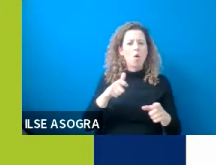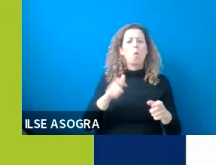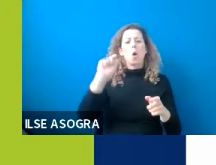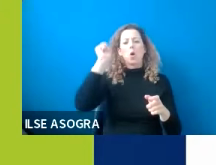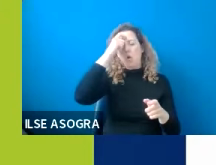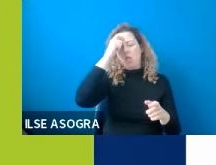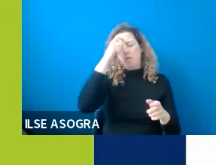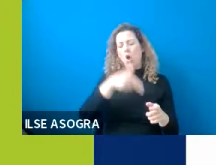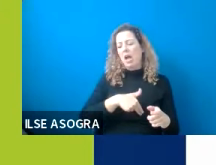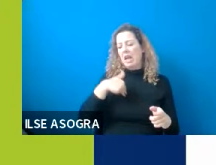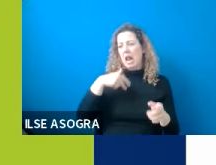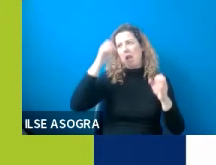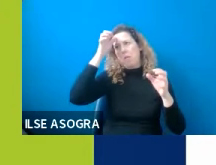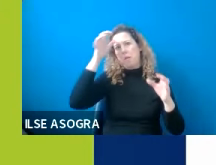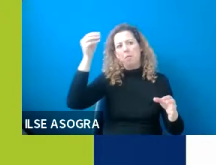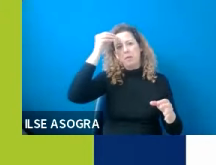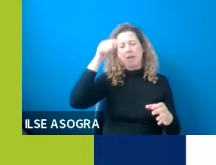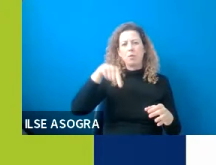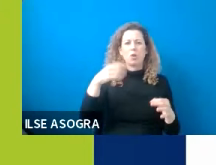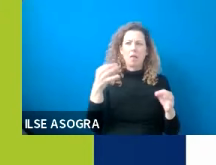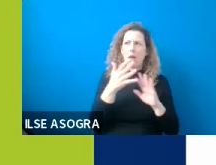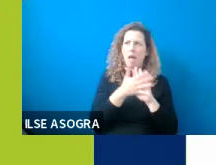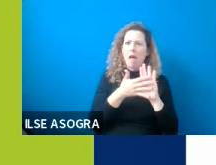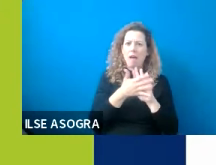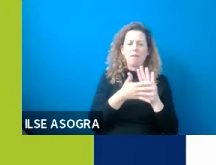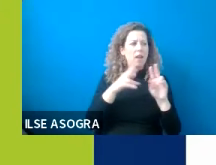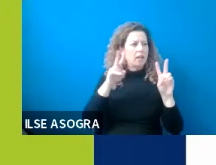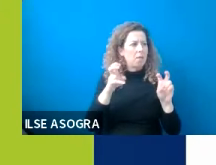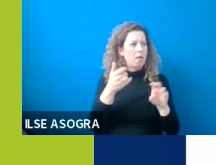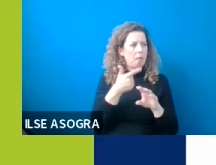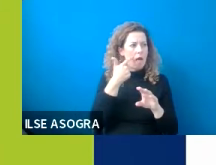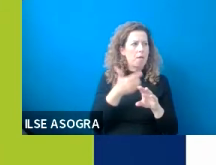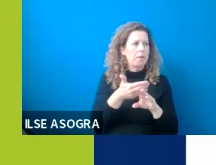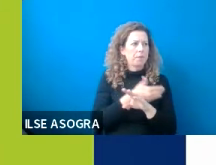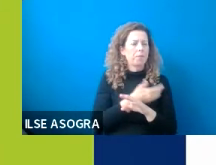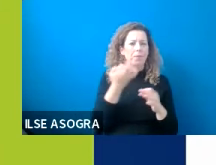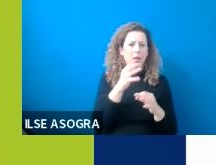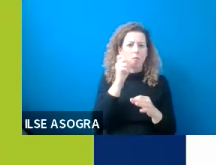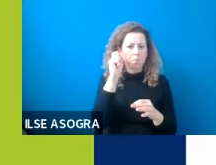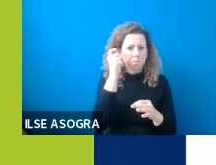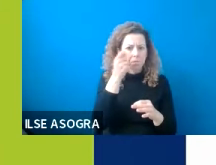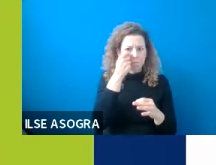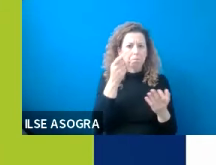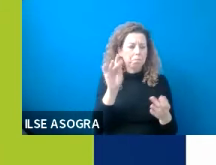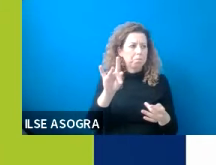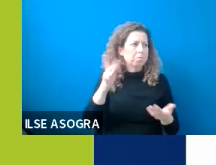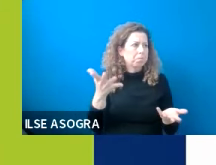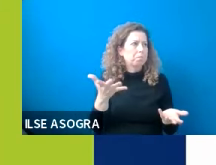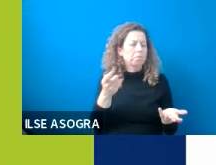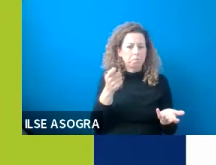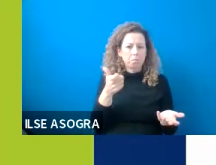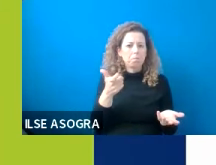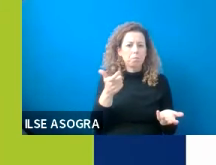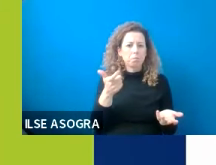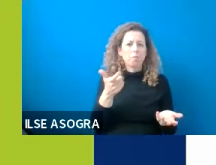en mi cabeza, pero digo, bueno, si tengo que hablar tendré que ver un poco, porque me suena, pero también me sonaba pensar,